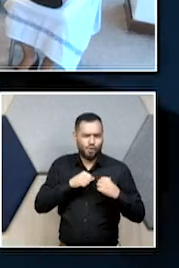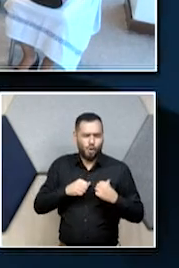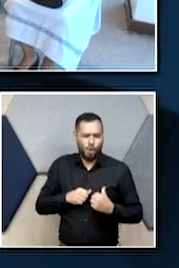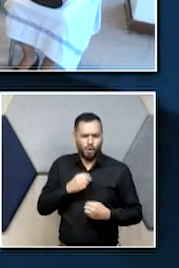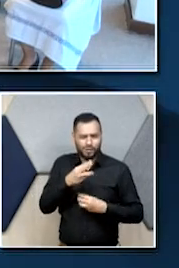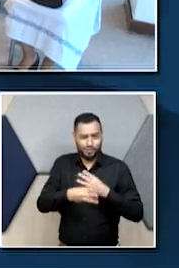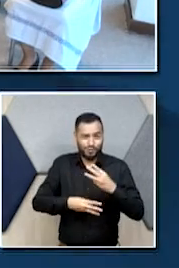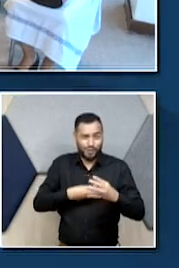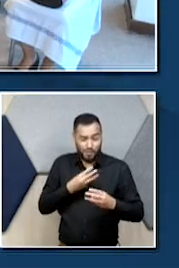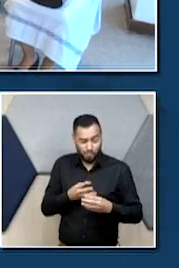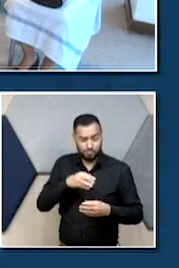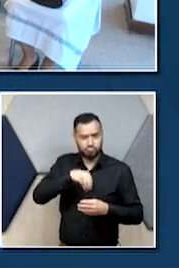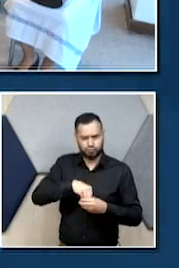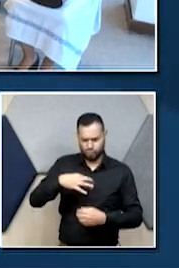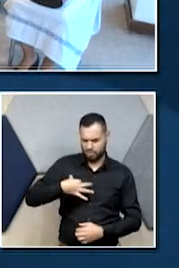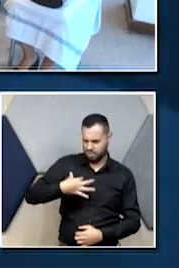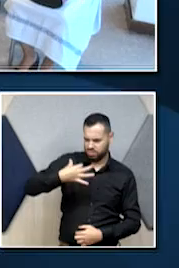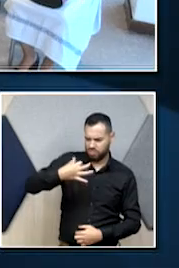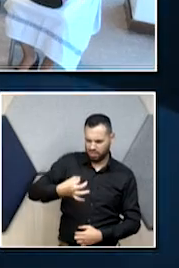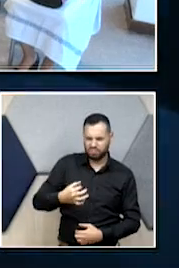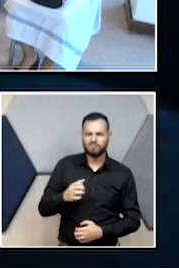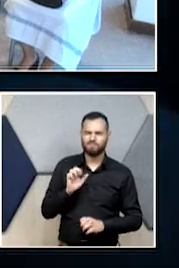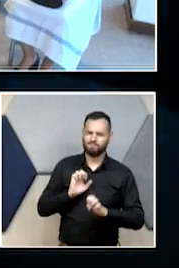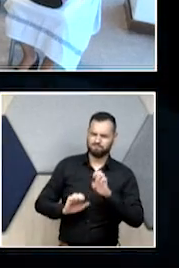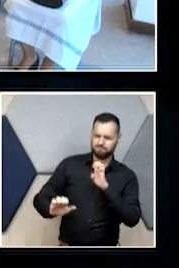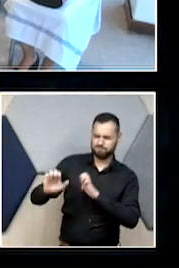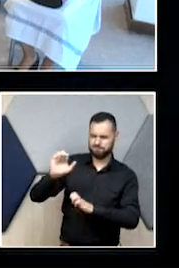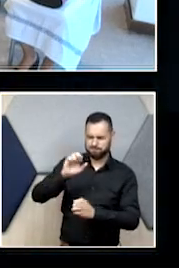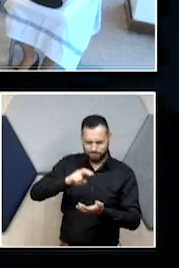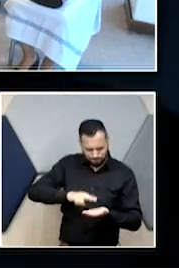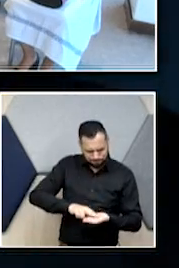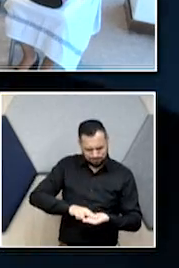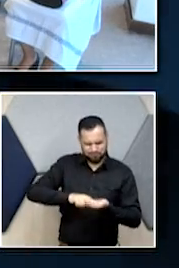dignidad resiste y reivindica la cultura,